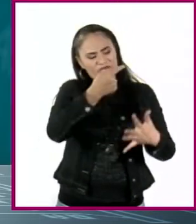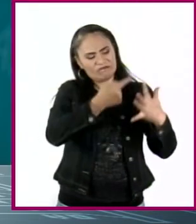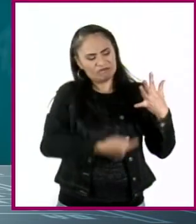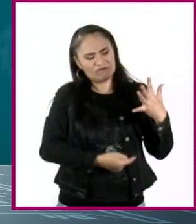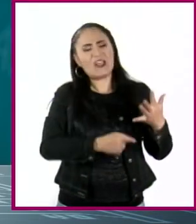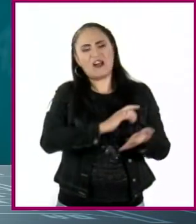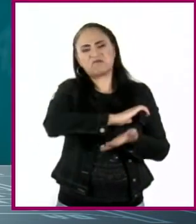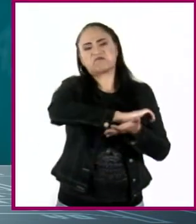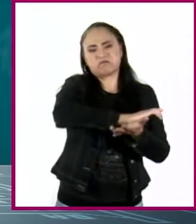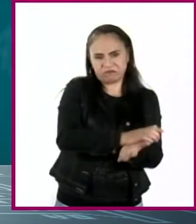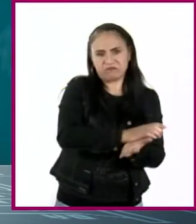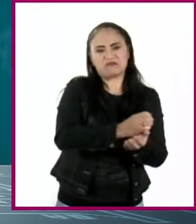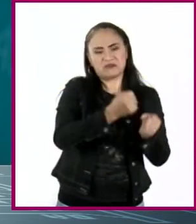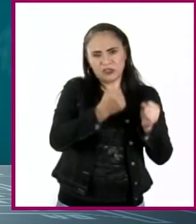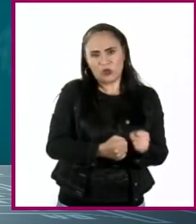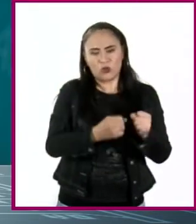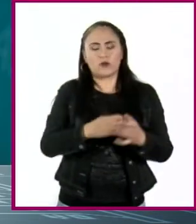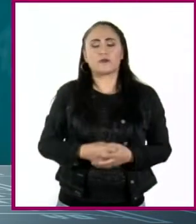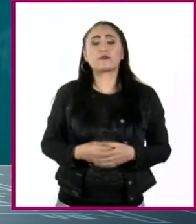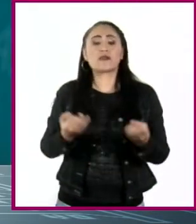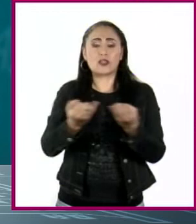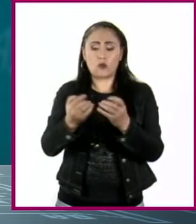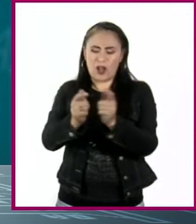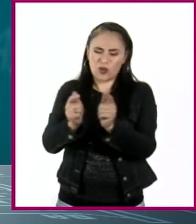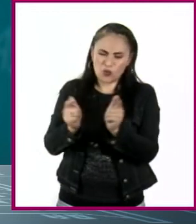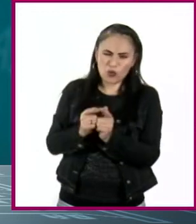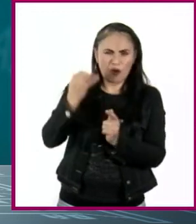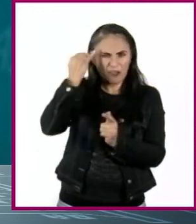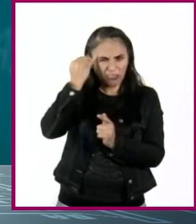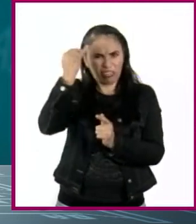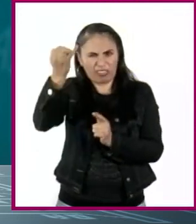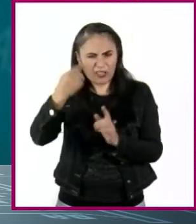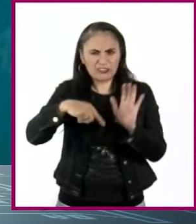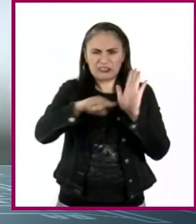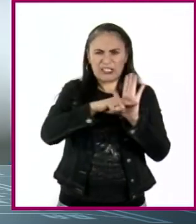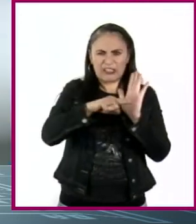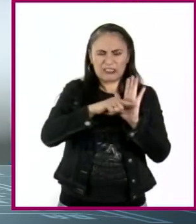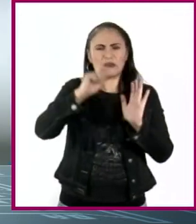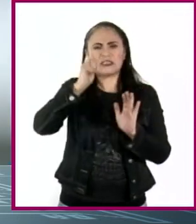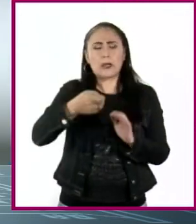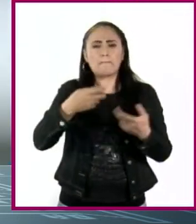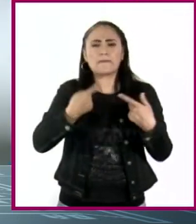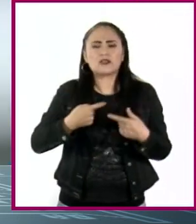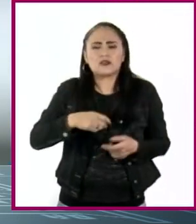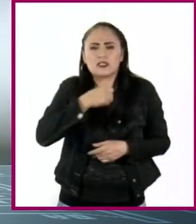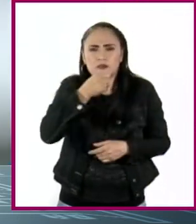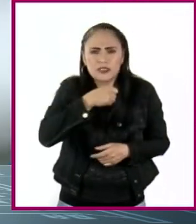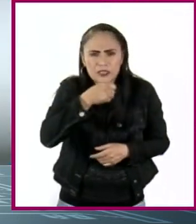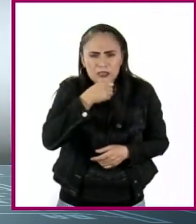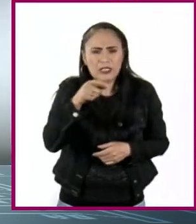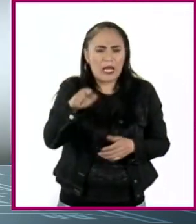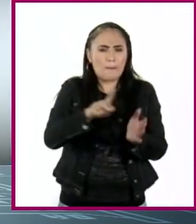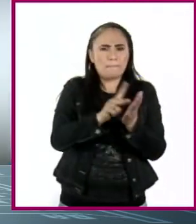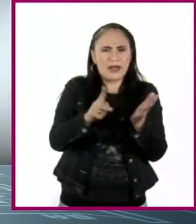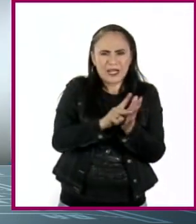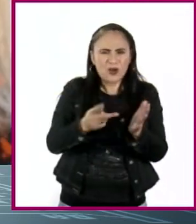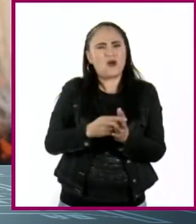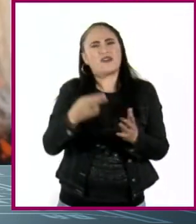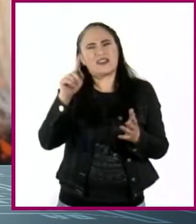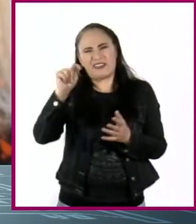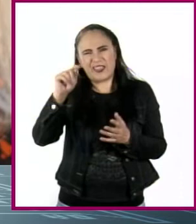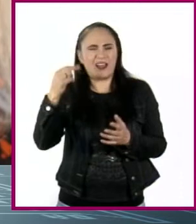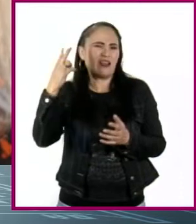discriminatorias. Otro de los grupos cuyos estereotipos llaman la atención es el de las personas mayores. En la prensa se les considera incapaces